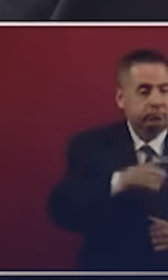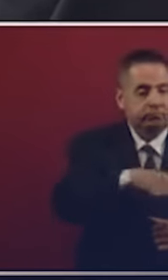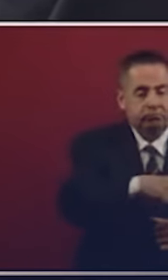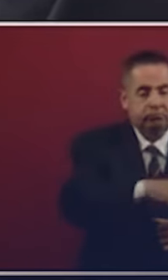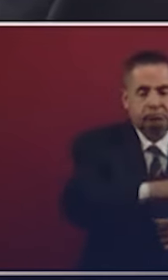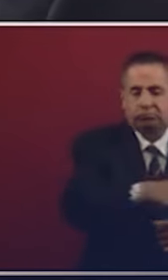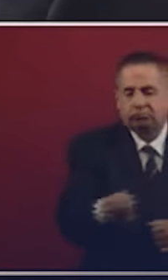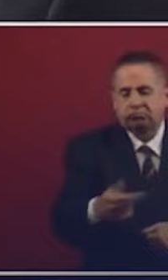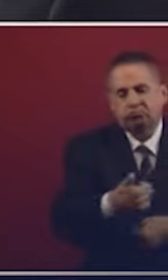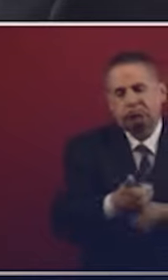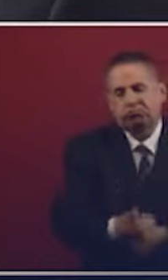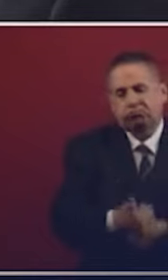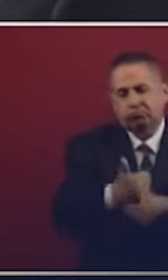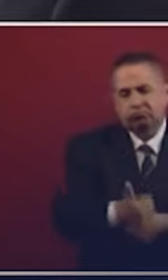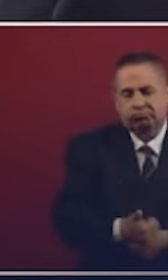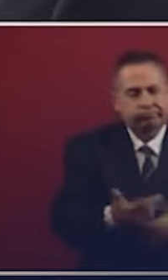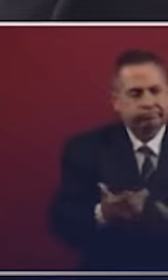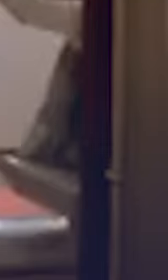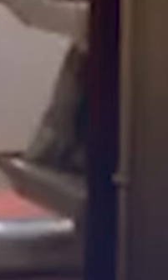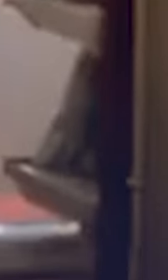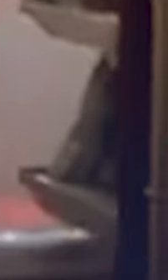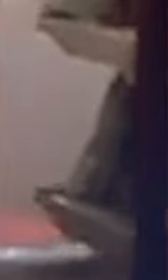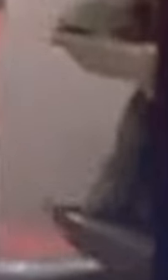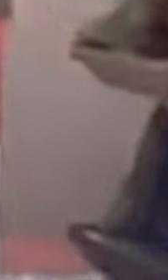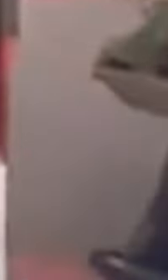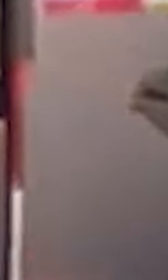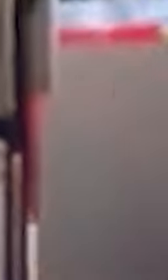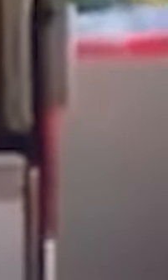mucho a sus mamás.